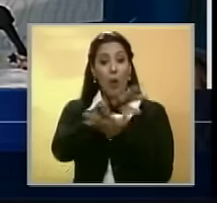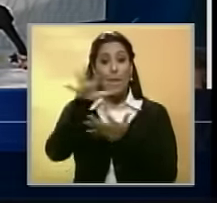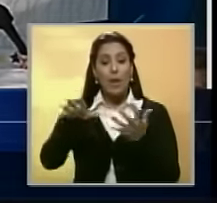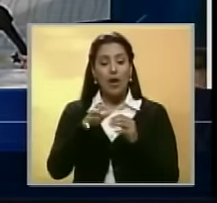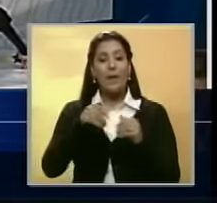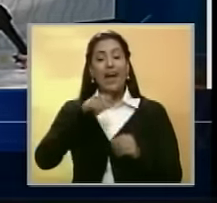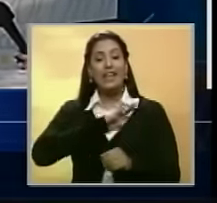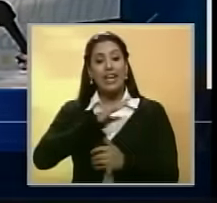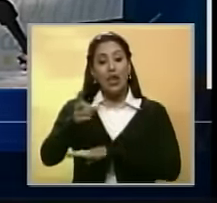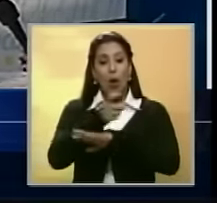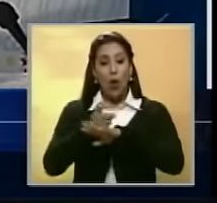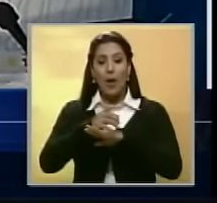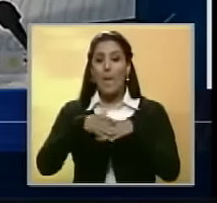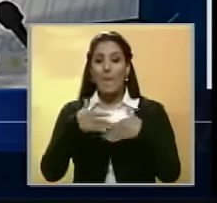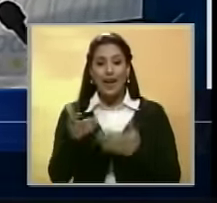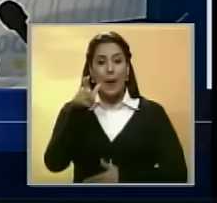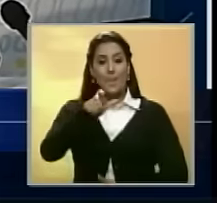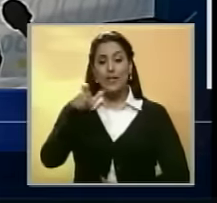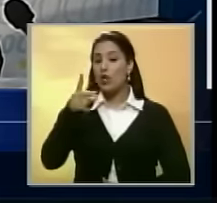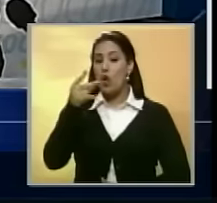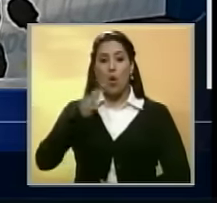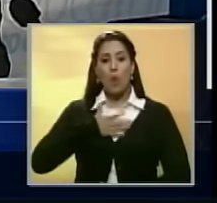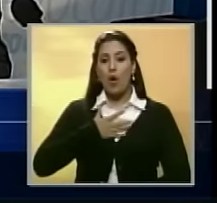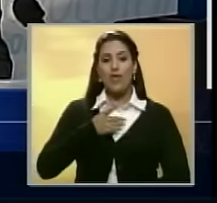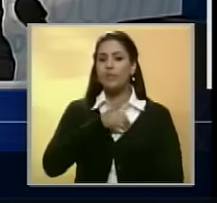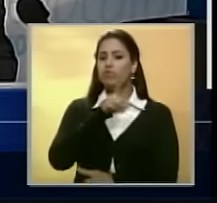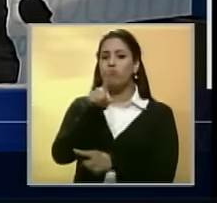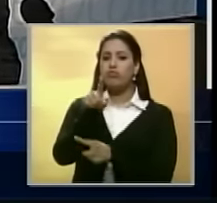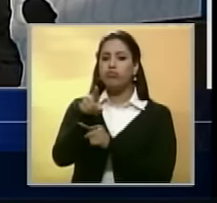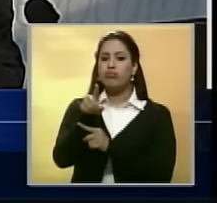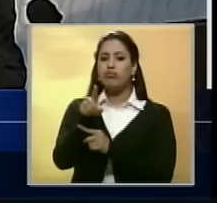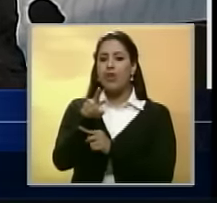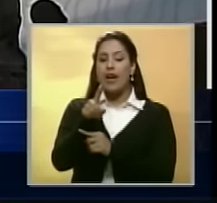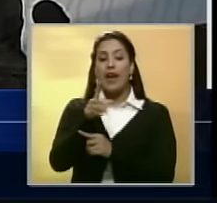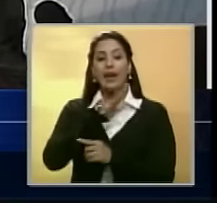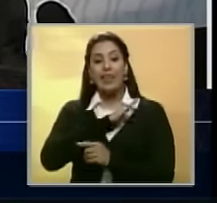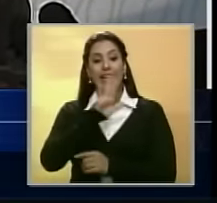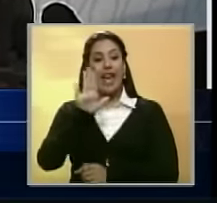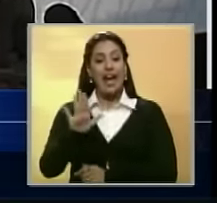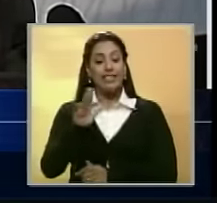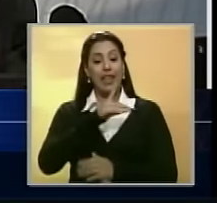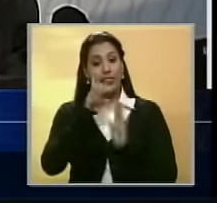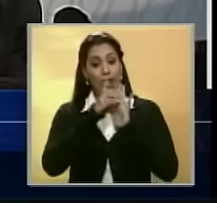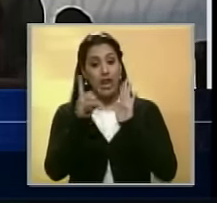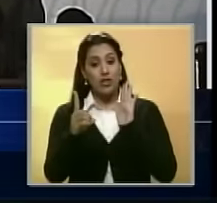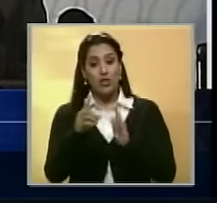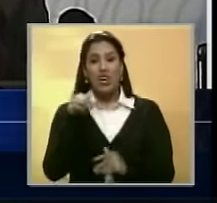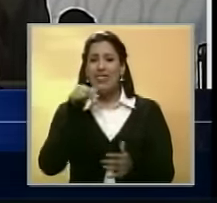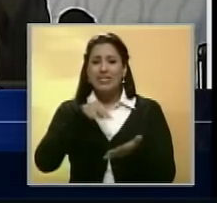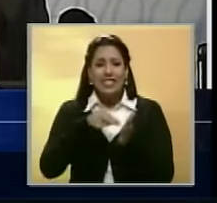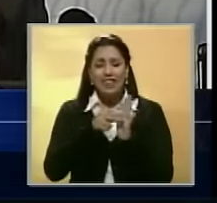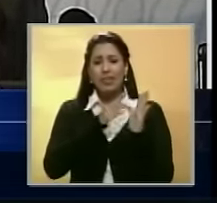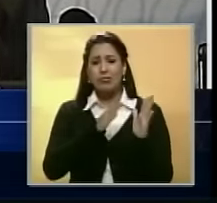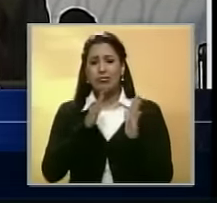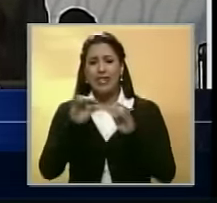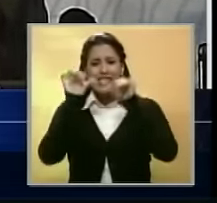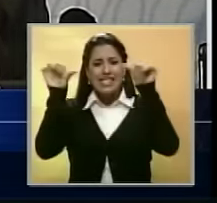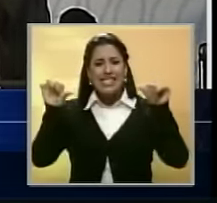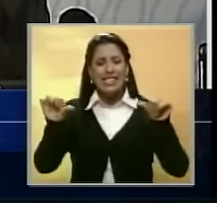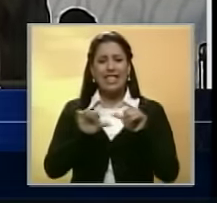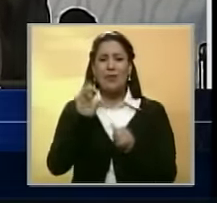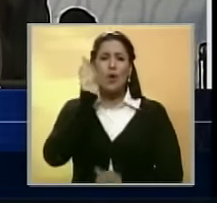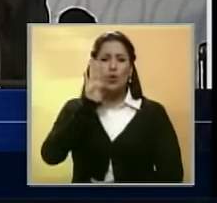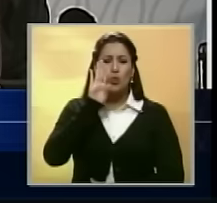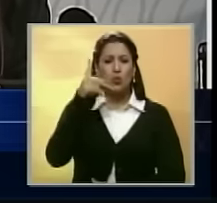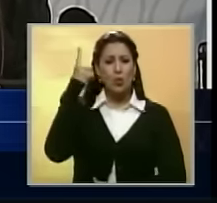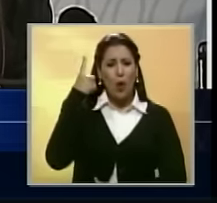que ha creado el gobierno para que las personas no puedan exigir el cumplimiento de sus derechos. Esto es parte de un sistema